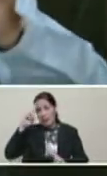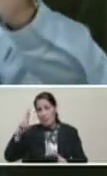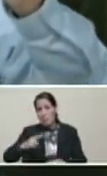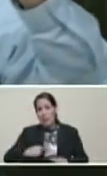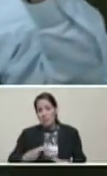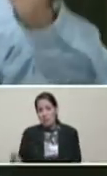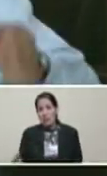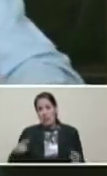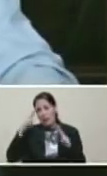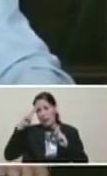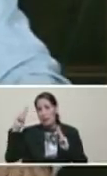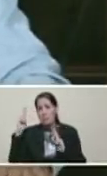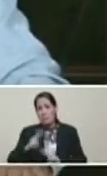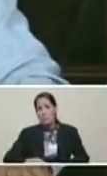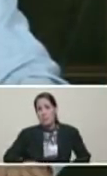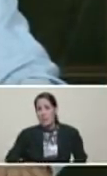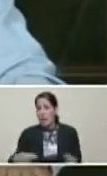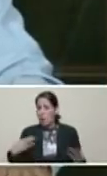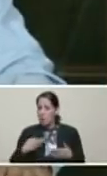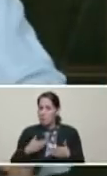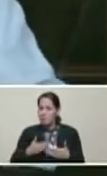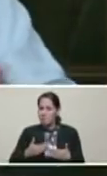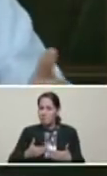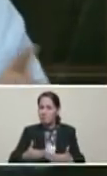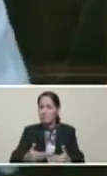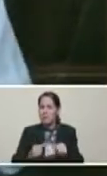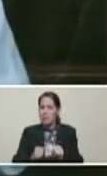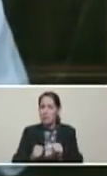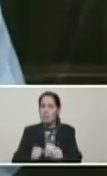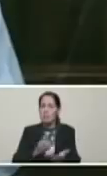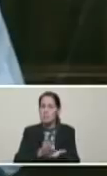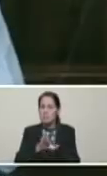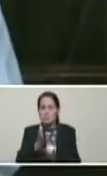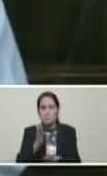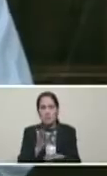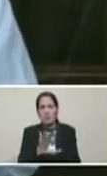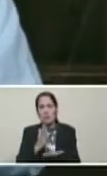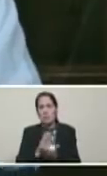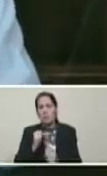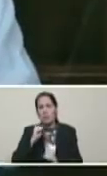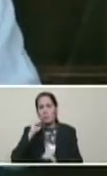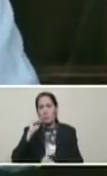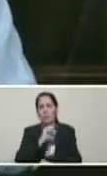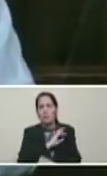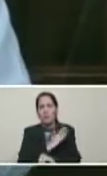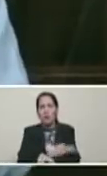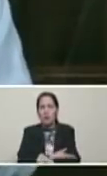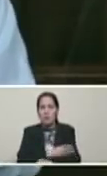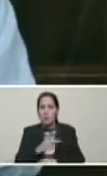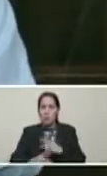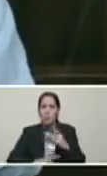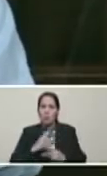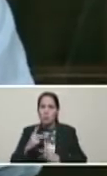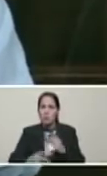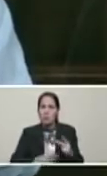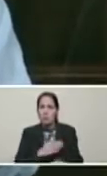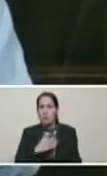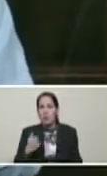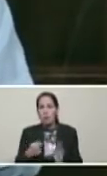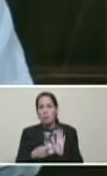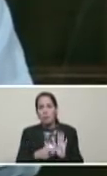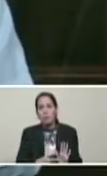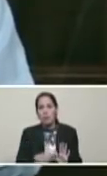y venezuela lo que va es pa'lante caballero palante con mucha fuerza con mucha fuerza productiva por eso quiere mostrarles